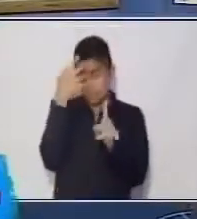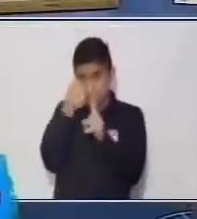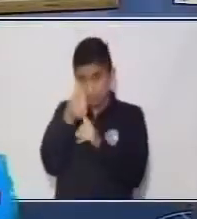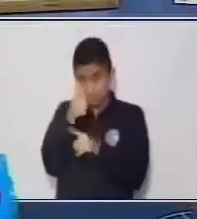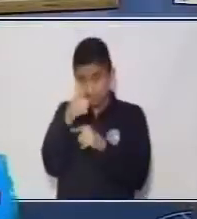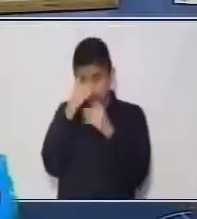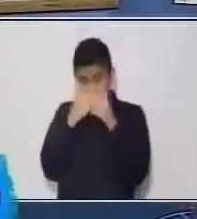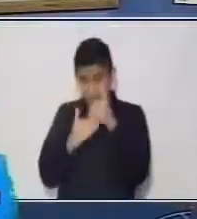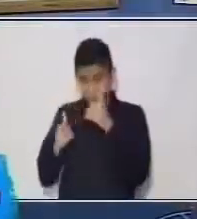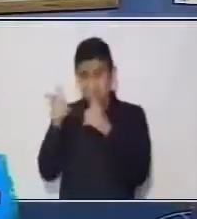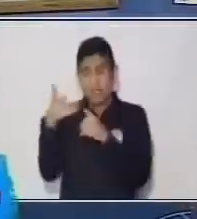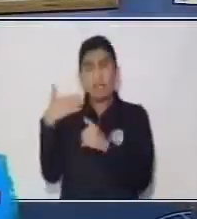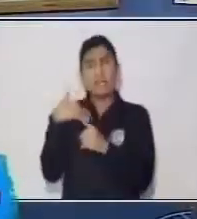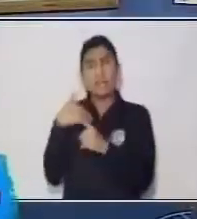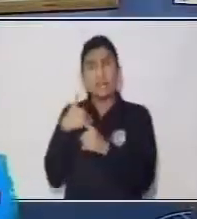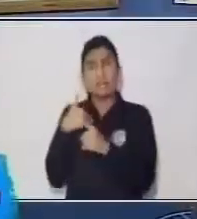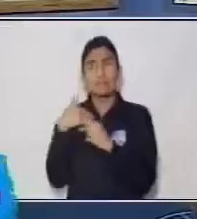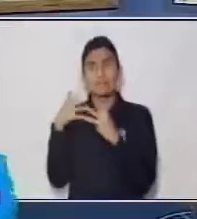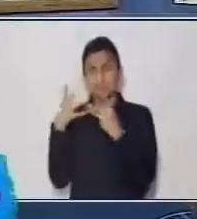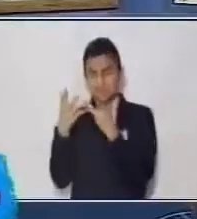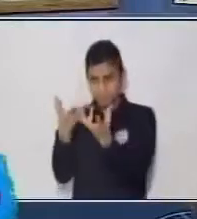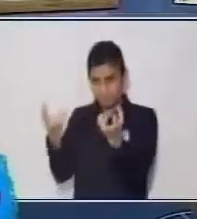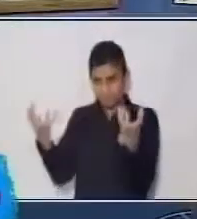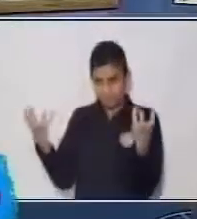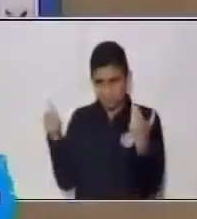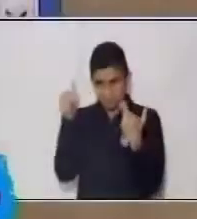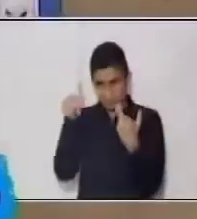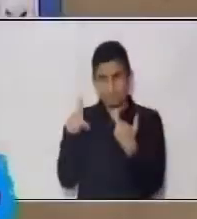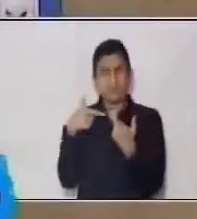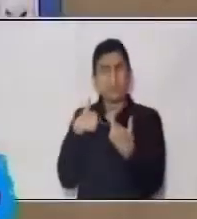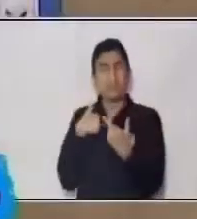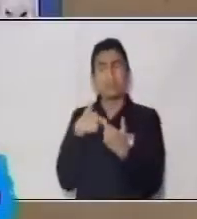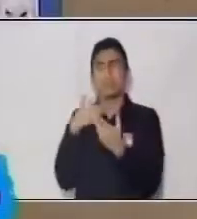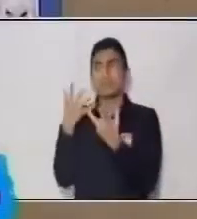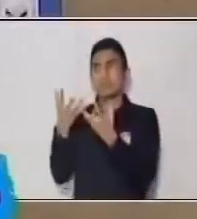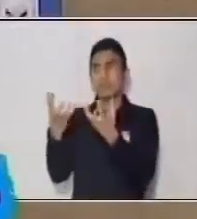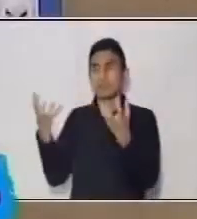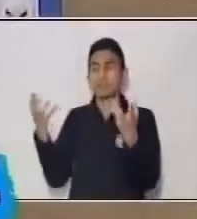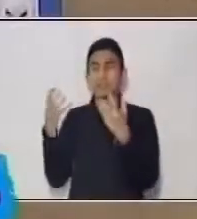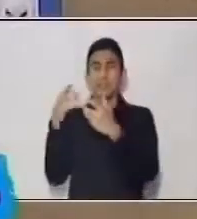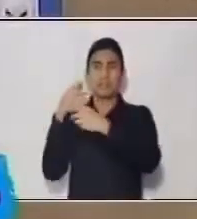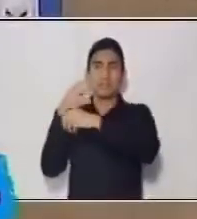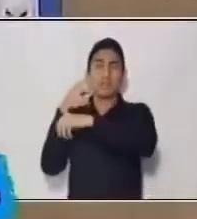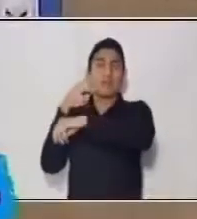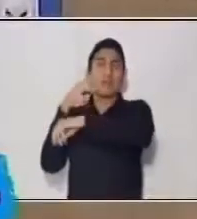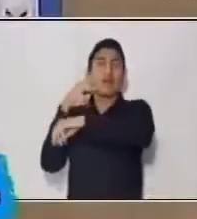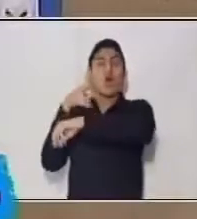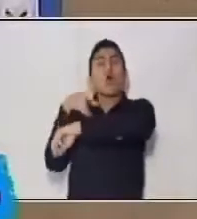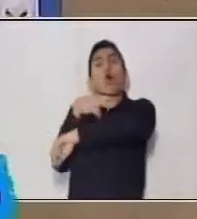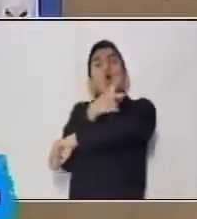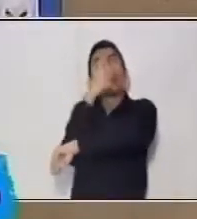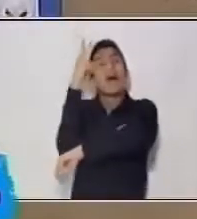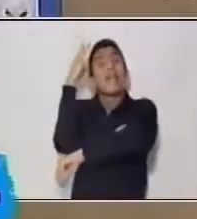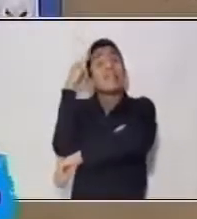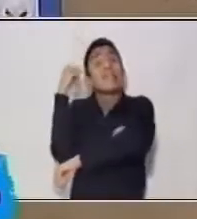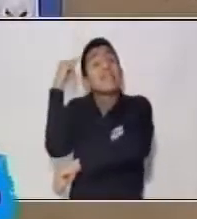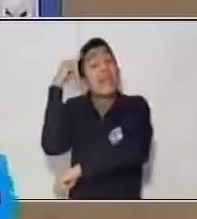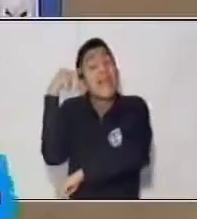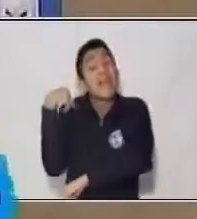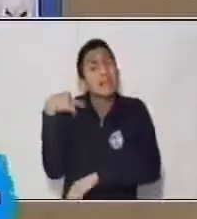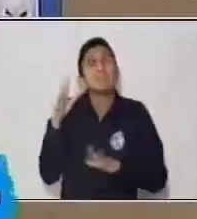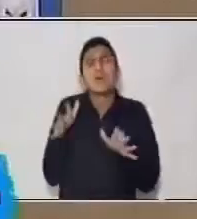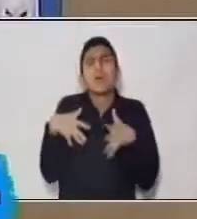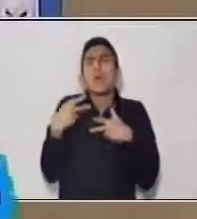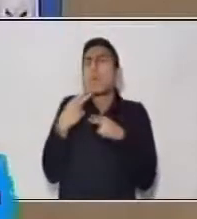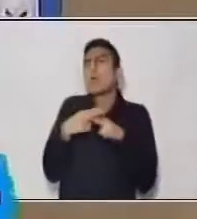ovejas hay una oveja negra. Y la obra de la obra de Augusto Monterroso es La